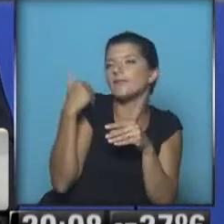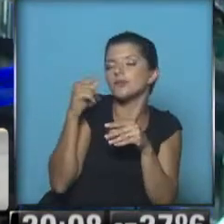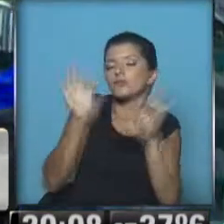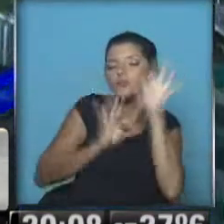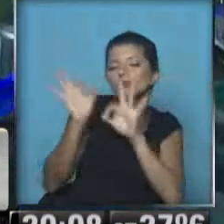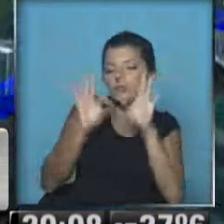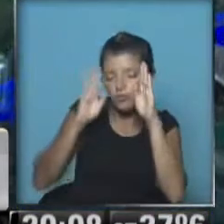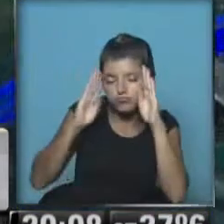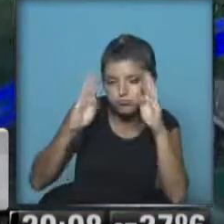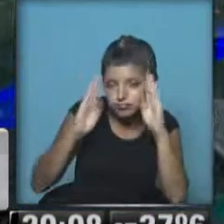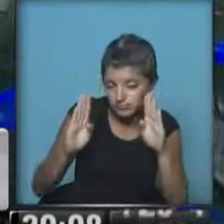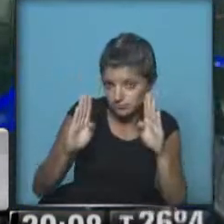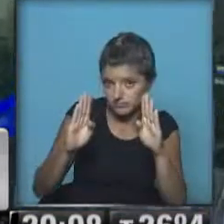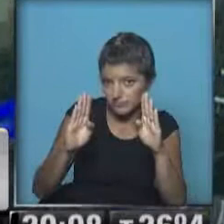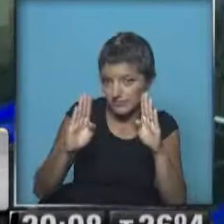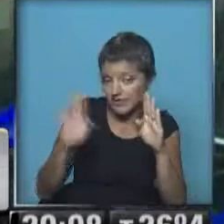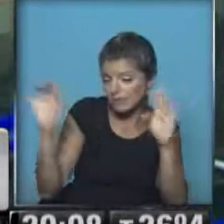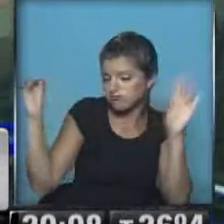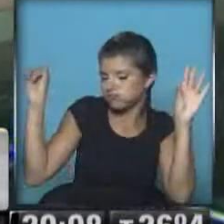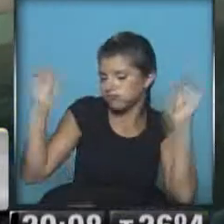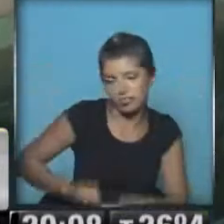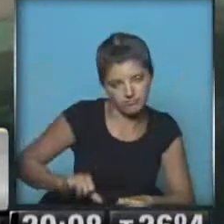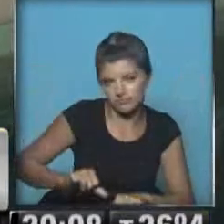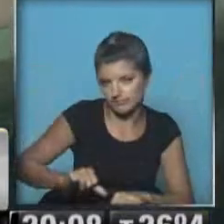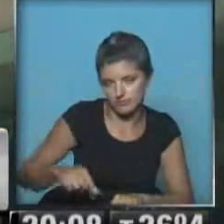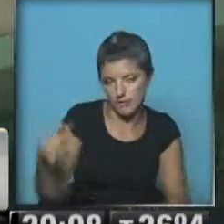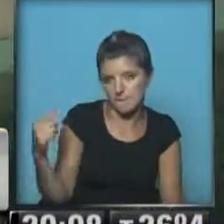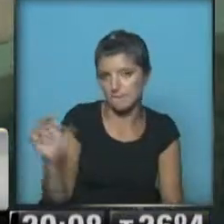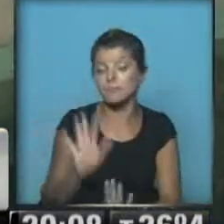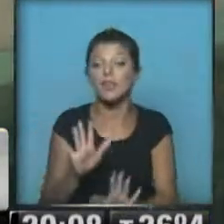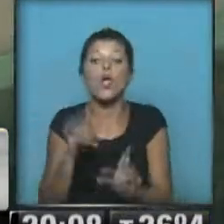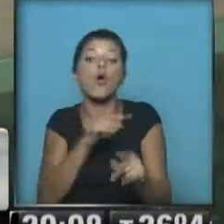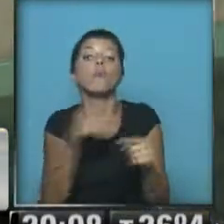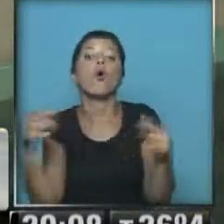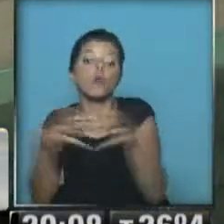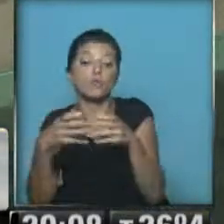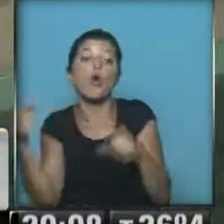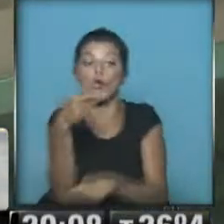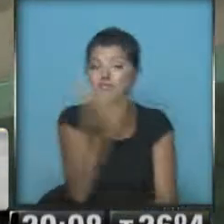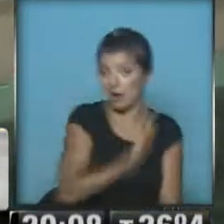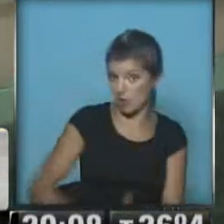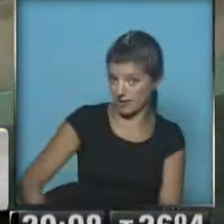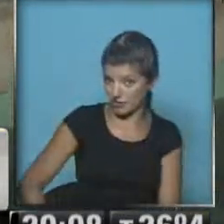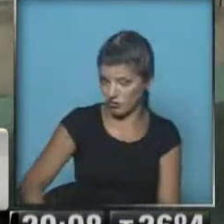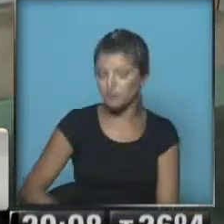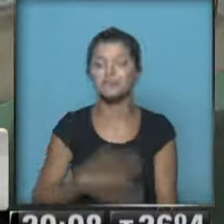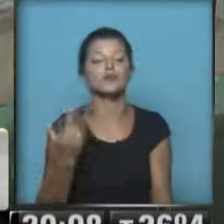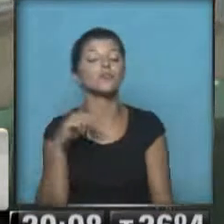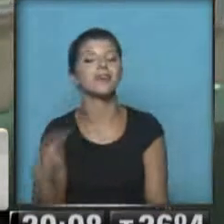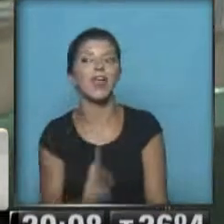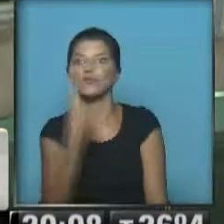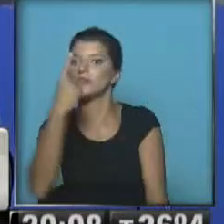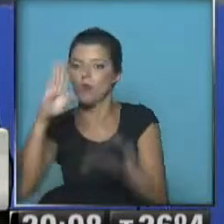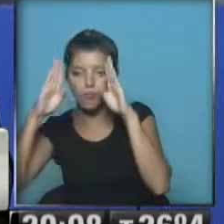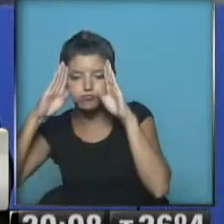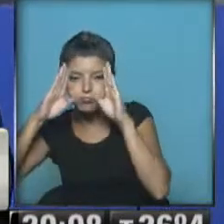¿no? Y no funcionó, no le como oposición. Entonces, y el único programa político